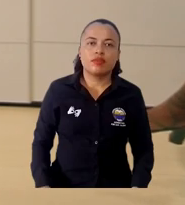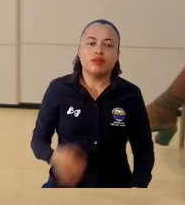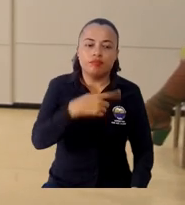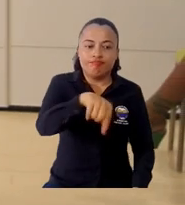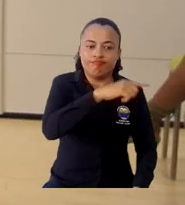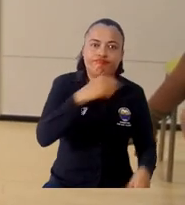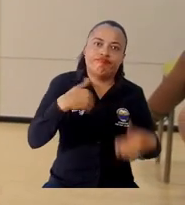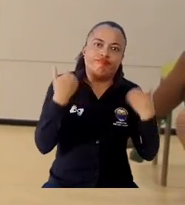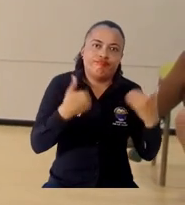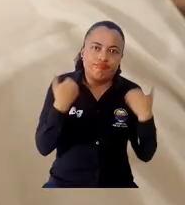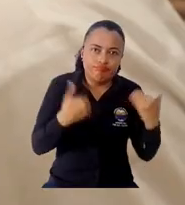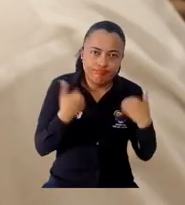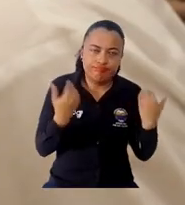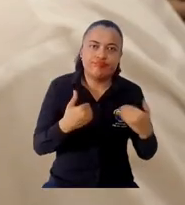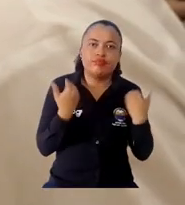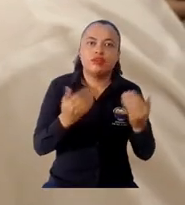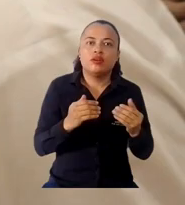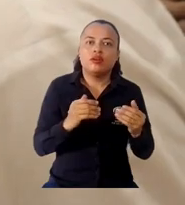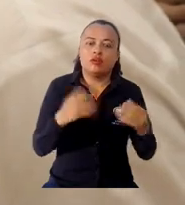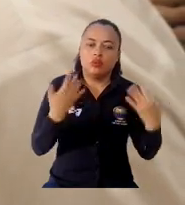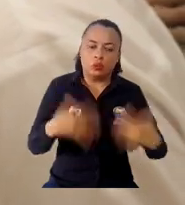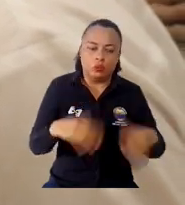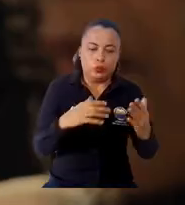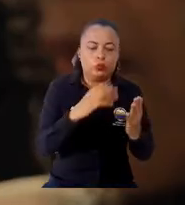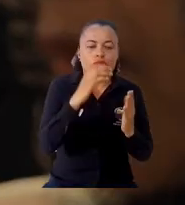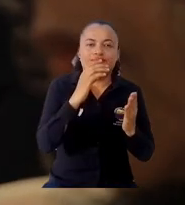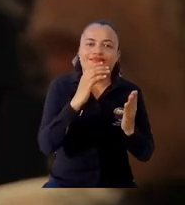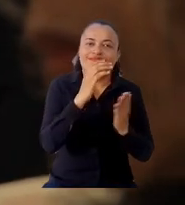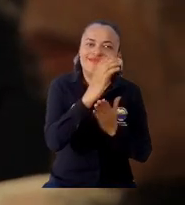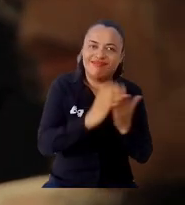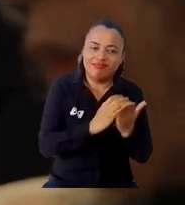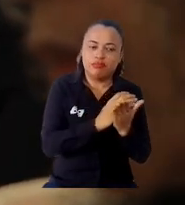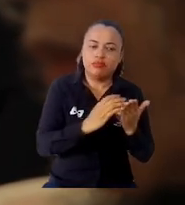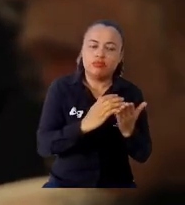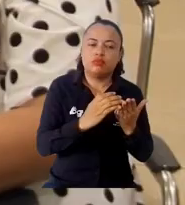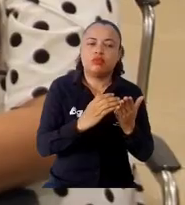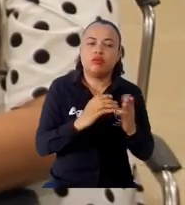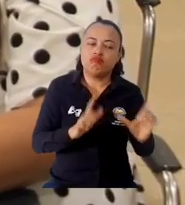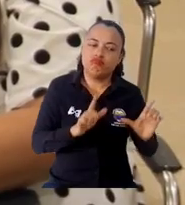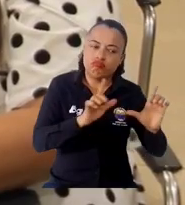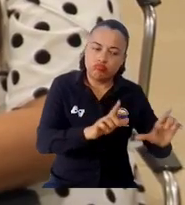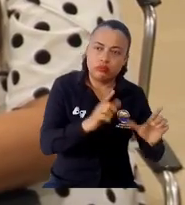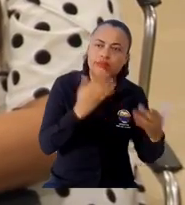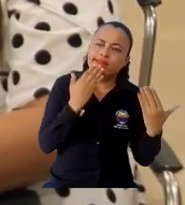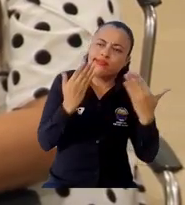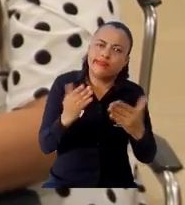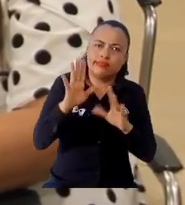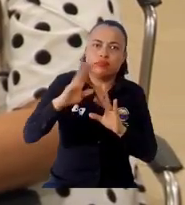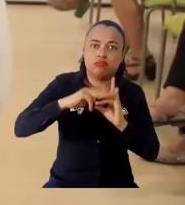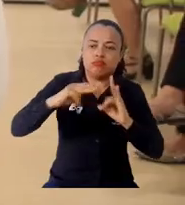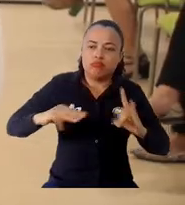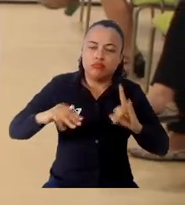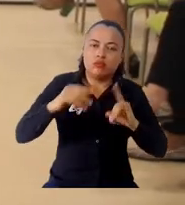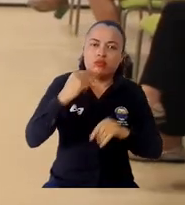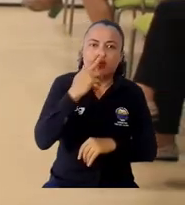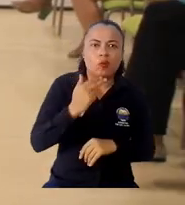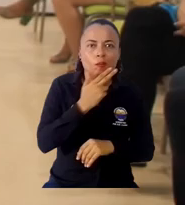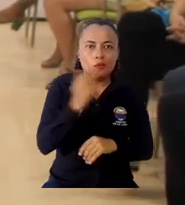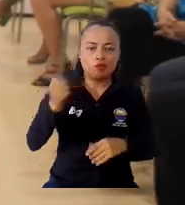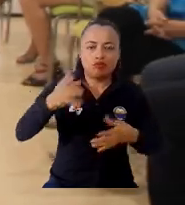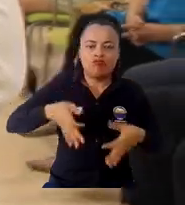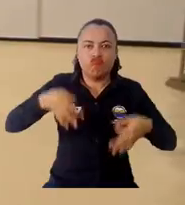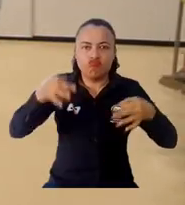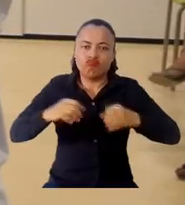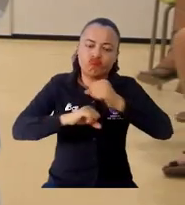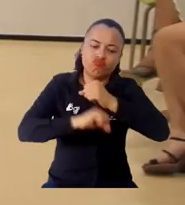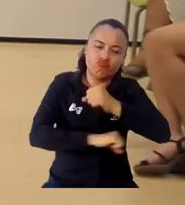Con gran satisfacción, los estudiantes reciben este logro y agradecen a la Alma Mater por su compromiso con fortalecer y entregar herramientas